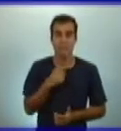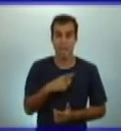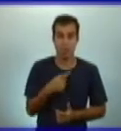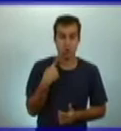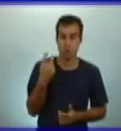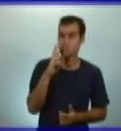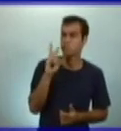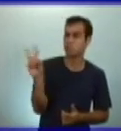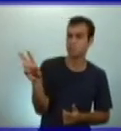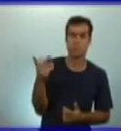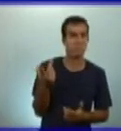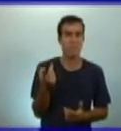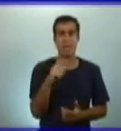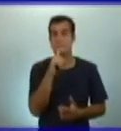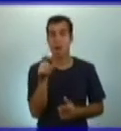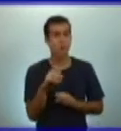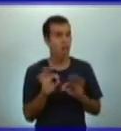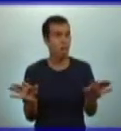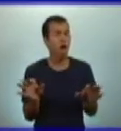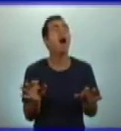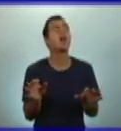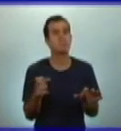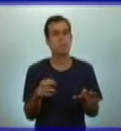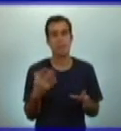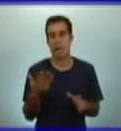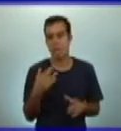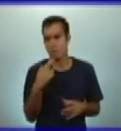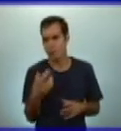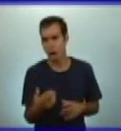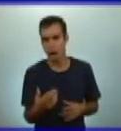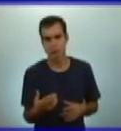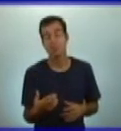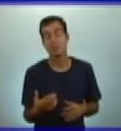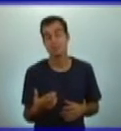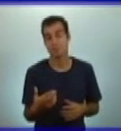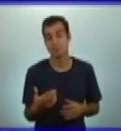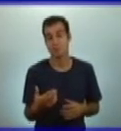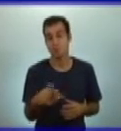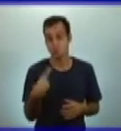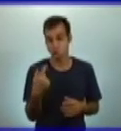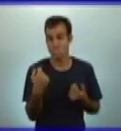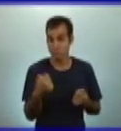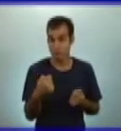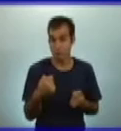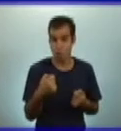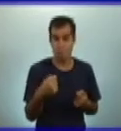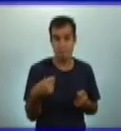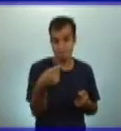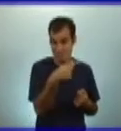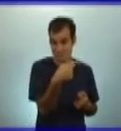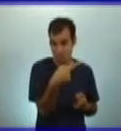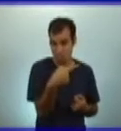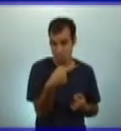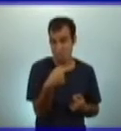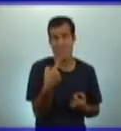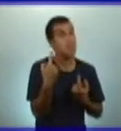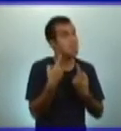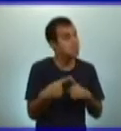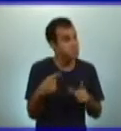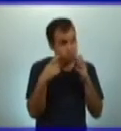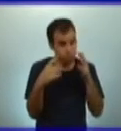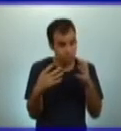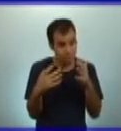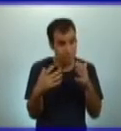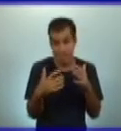pregunta, dice, ¿cuántos quedan? Rápidamente, pues debemos sustraer, ¿no? Diría yo. Pero es importante, no